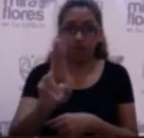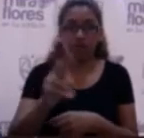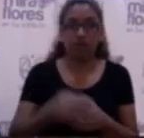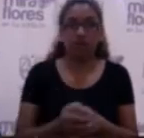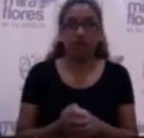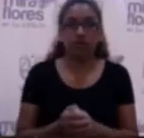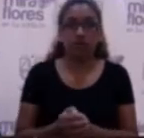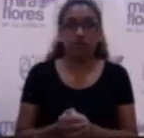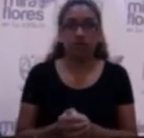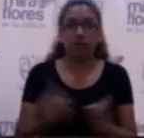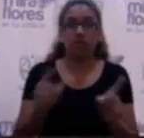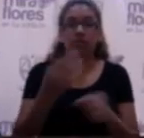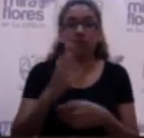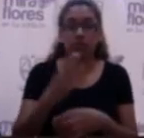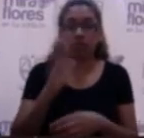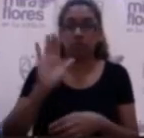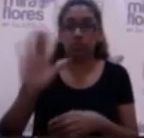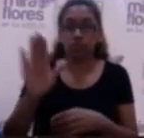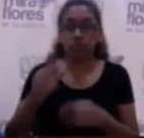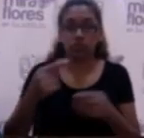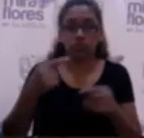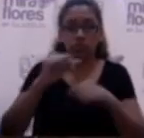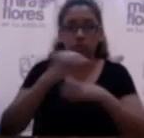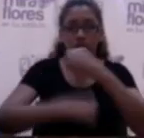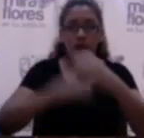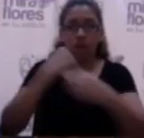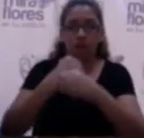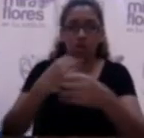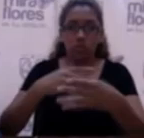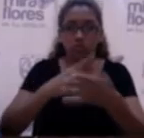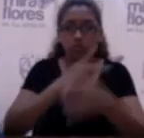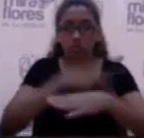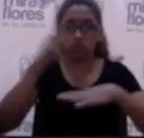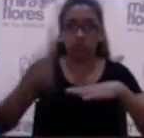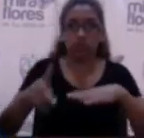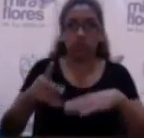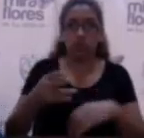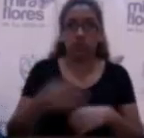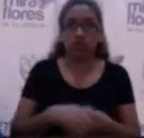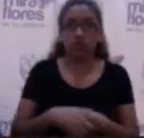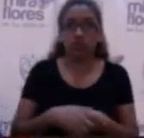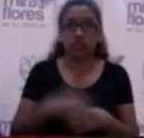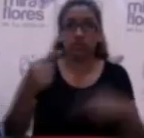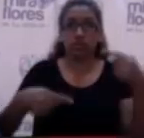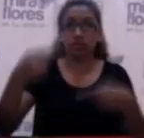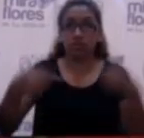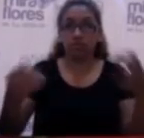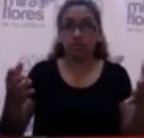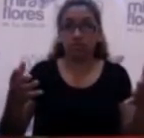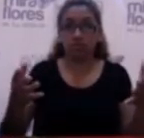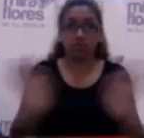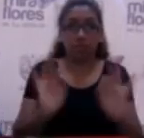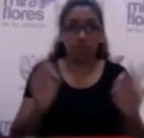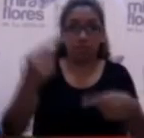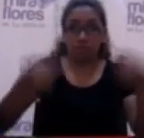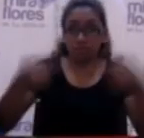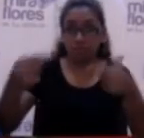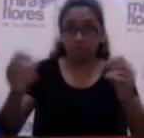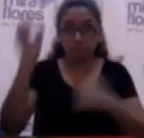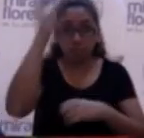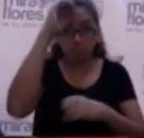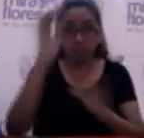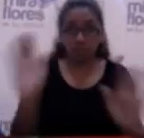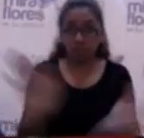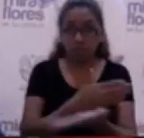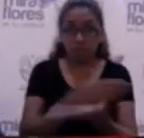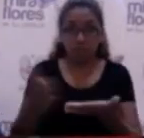Javier Mario de Belaúnde López de Romaña en reconocimiento a su trayectoria profesional. Al debate.